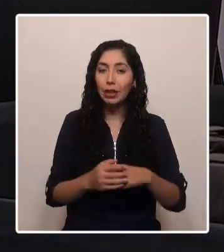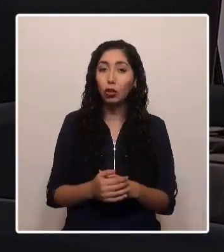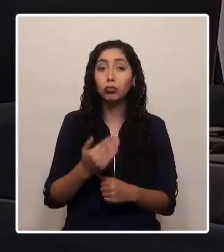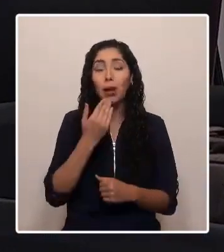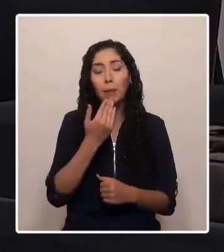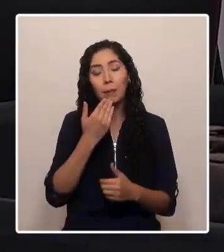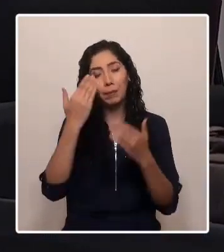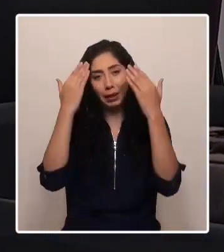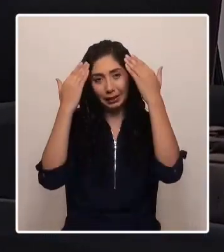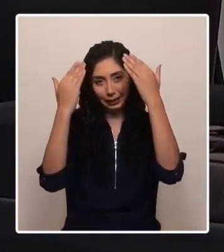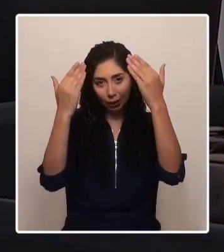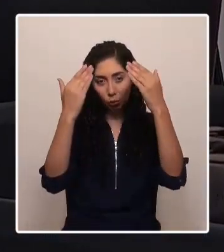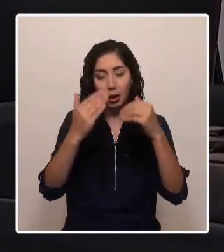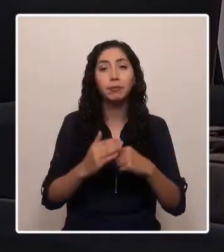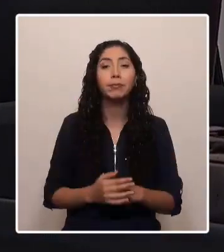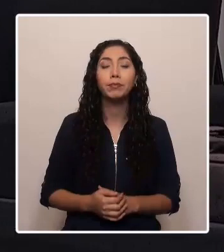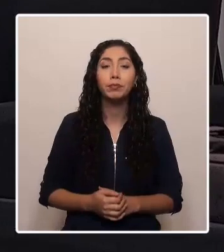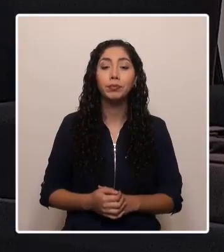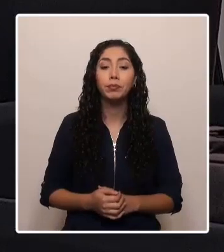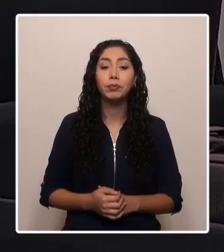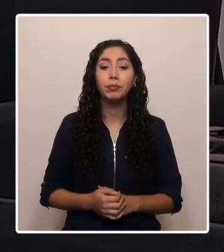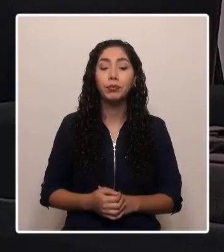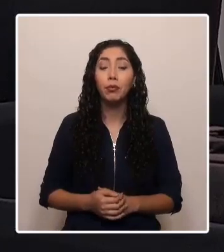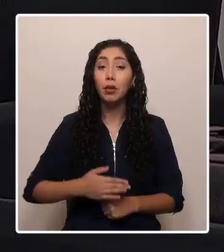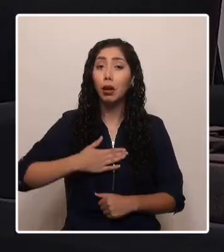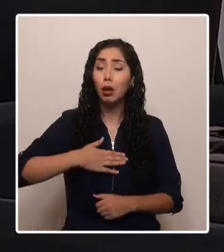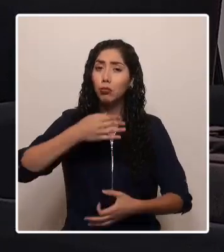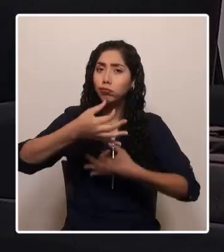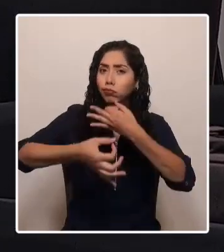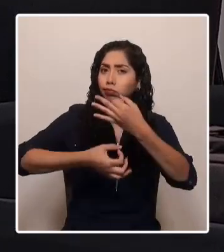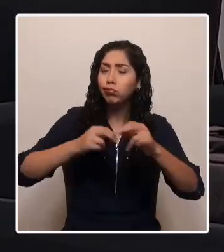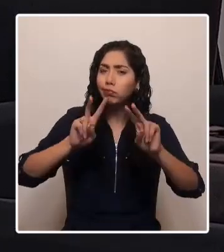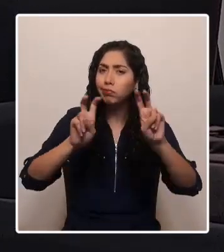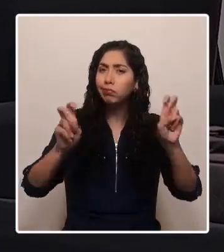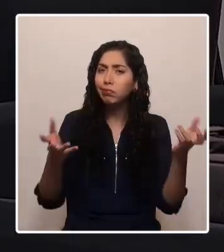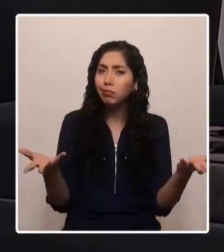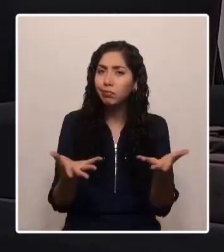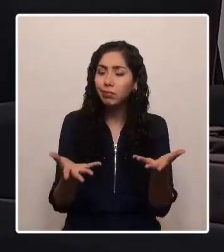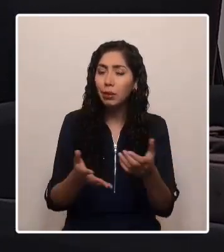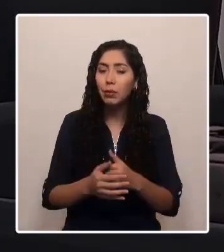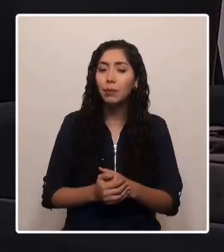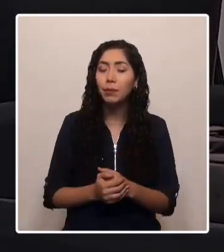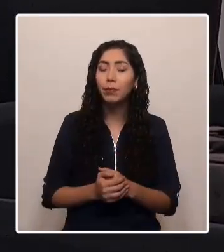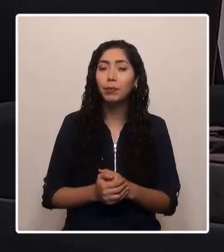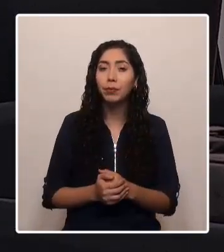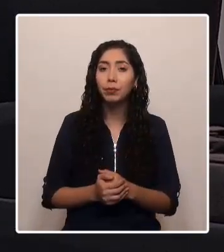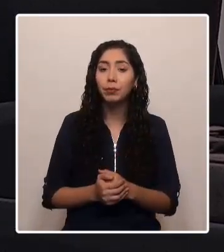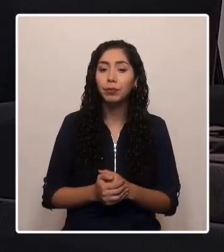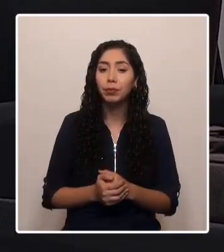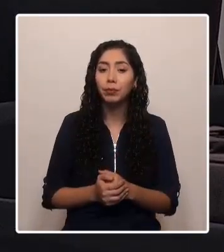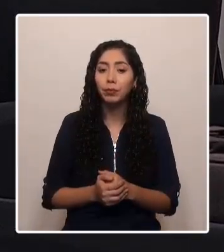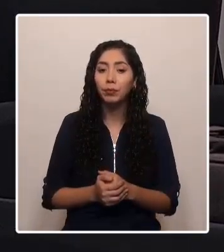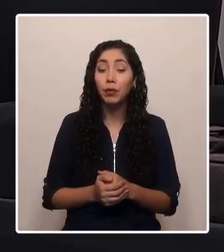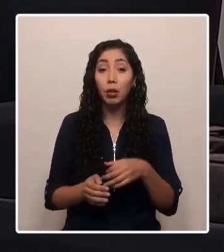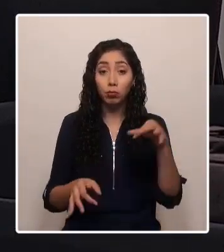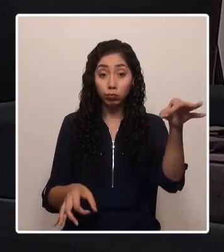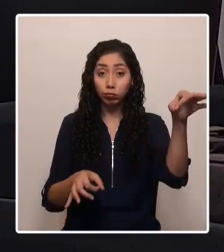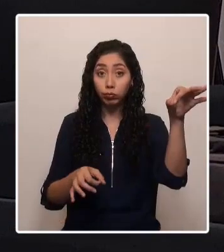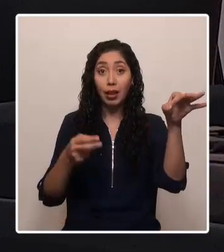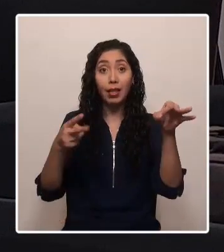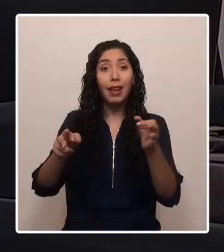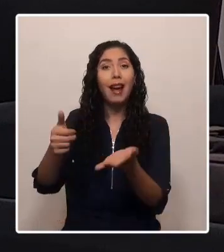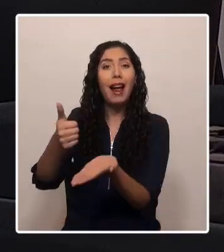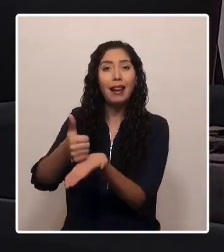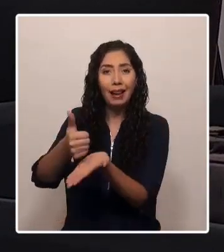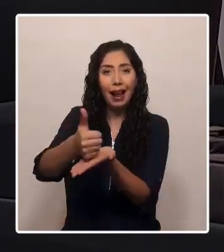saludarles. Y bueno, quiero hablar sobre la comunicación que trajeron los alcaldes